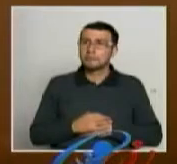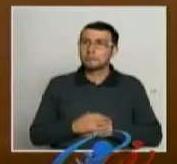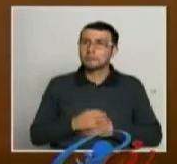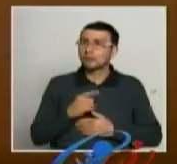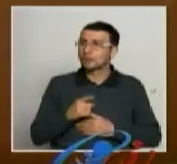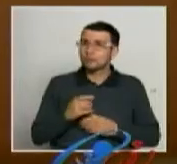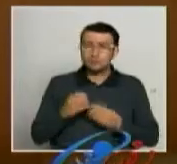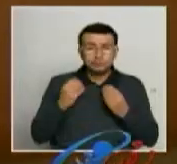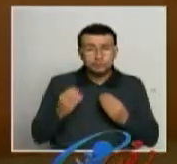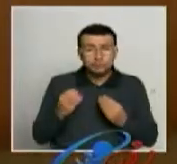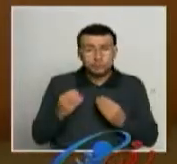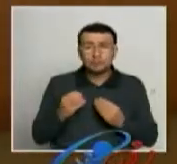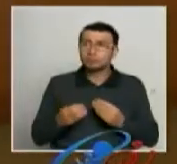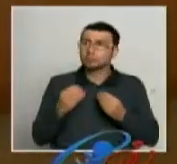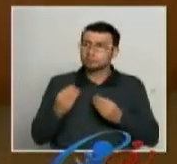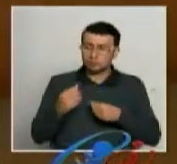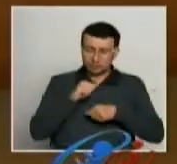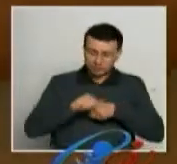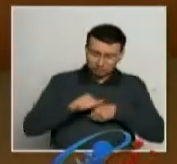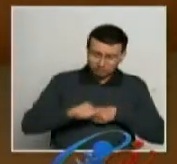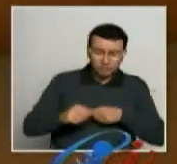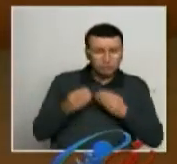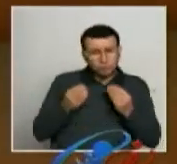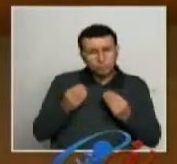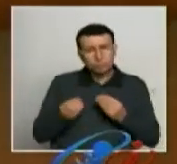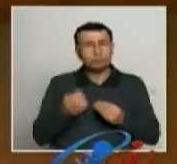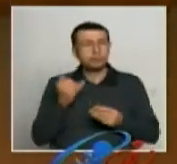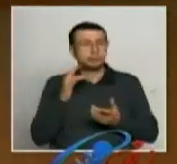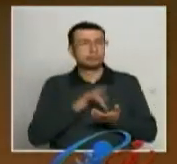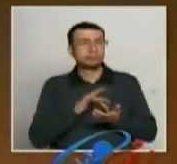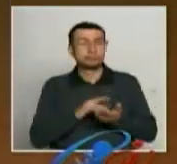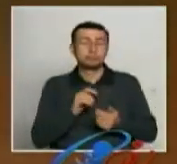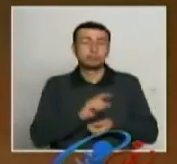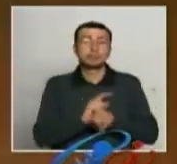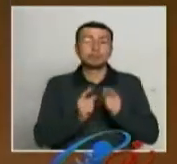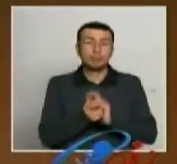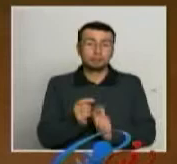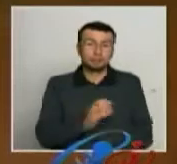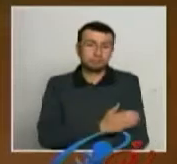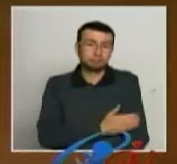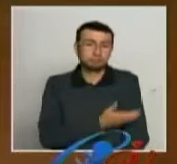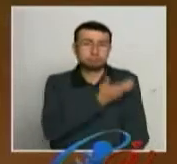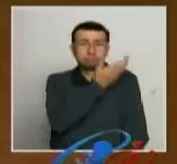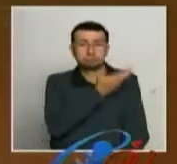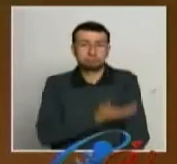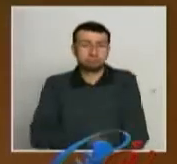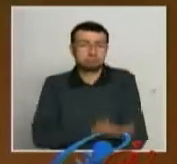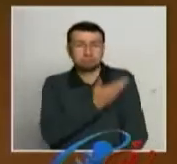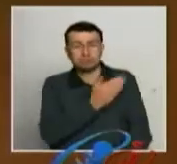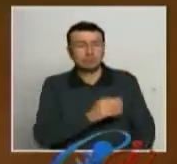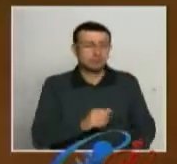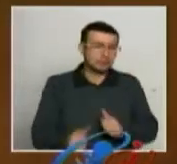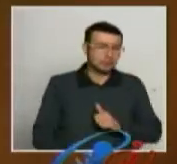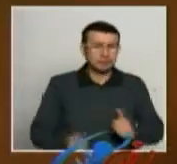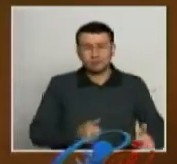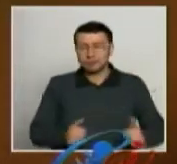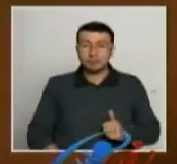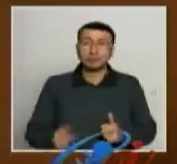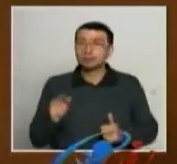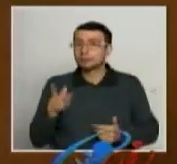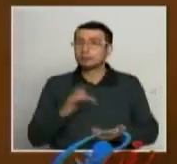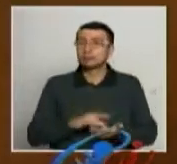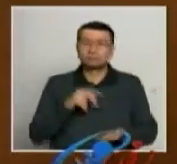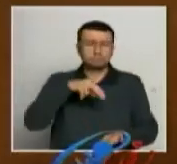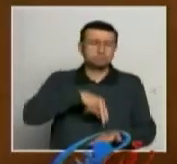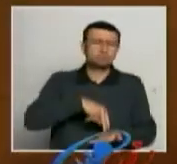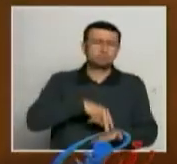se realiza ese tipo de patologías, precisamente por los cambios de presión, por los movimientos, por la situación de permanecer de